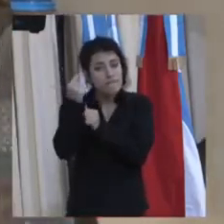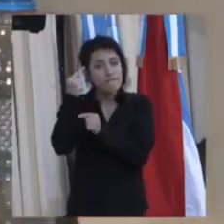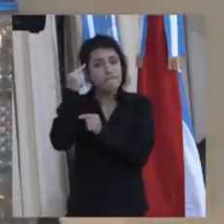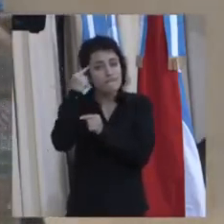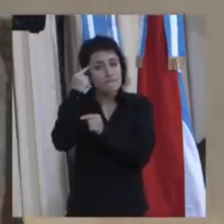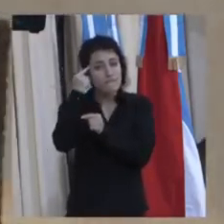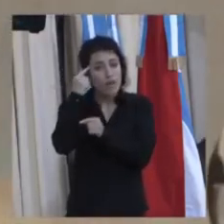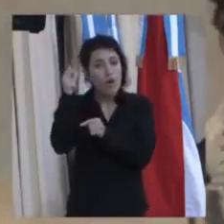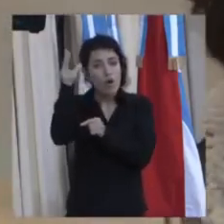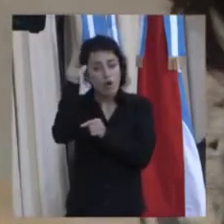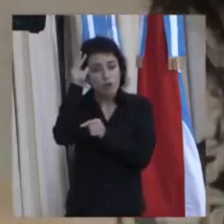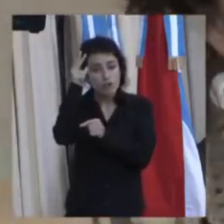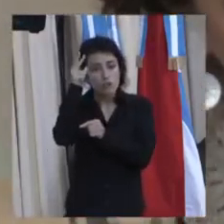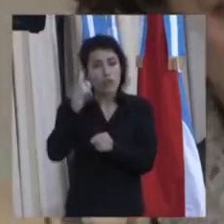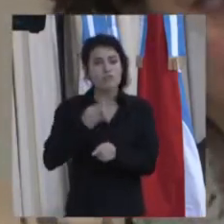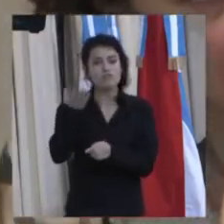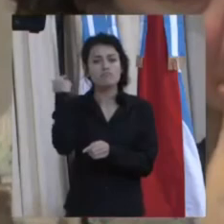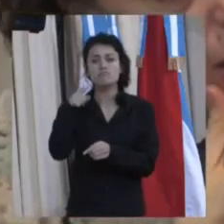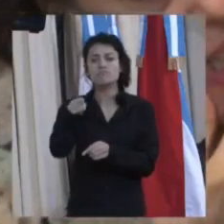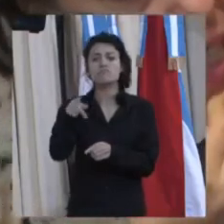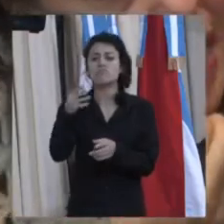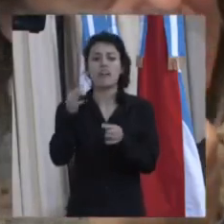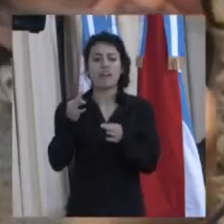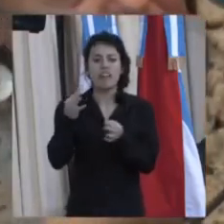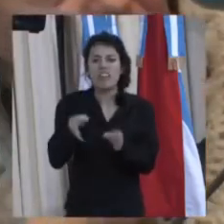ustedes 8 años atrás.